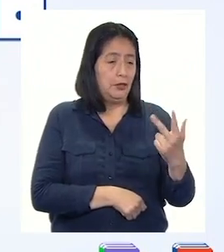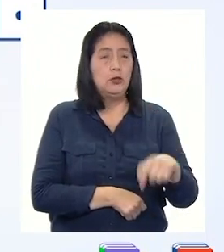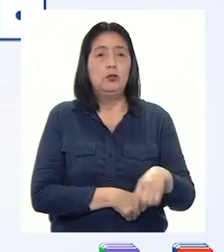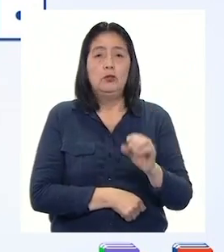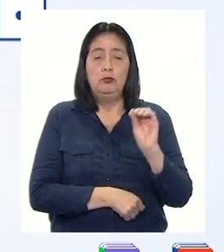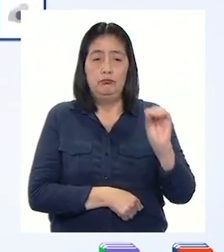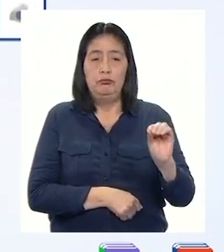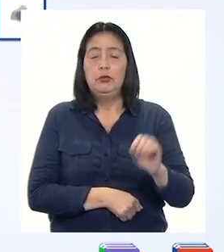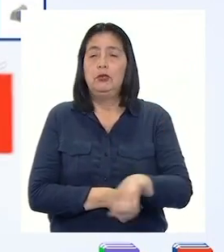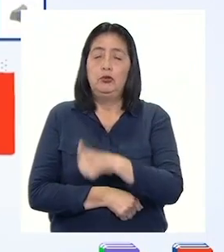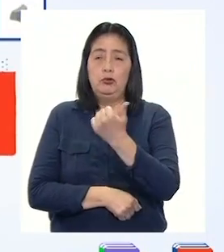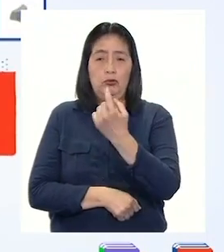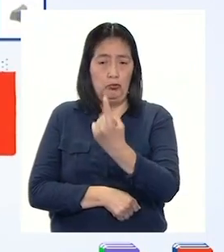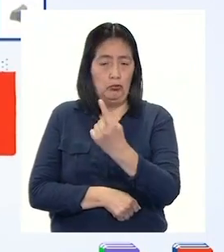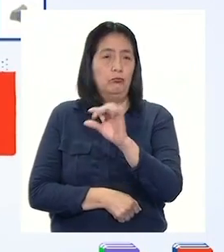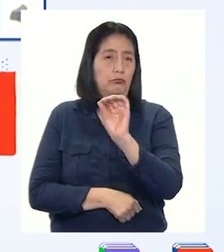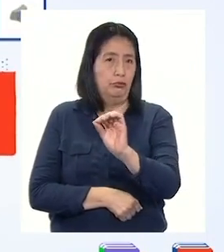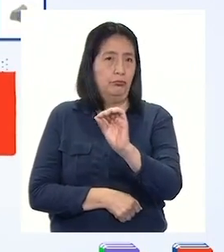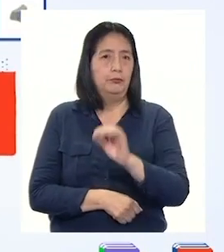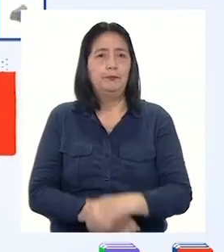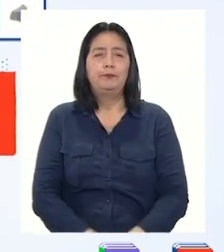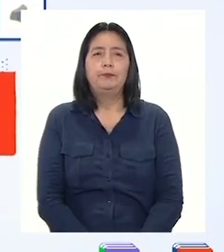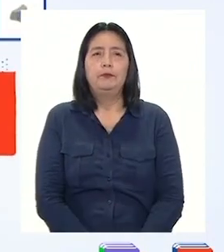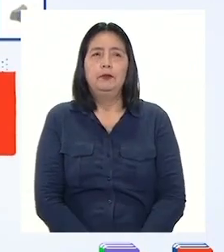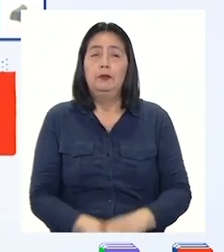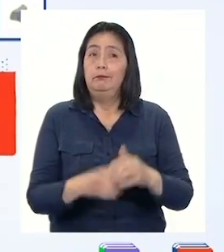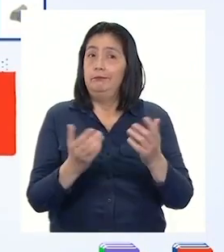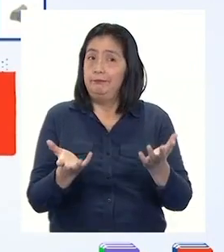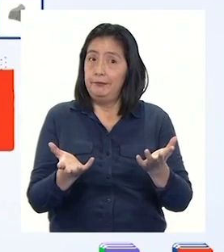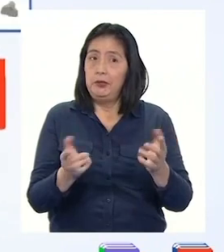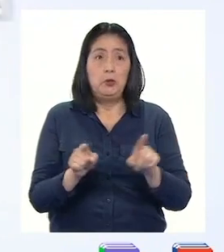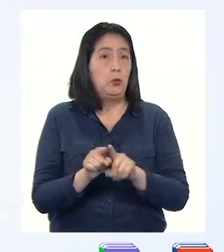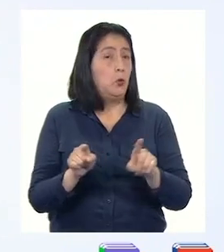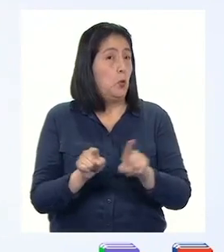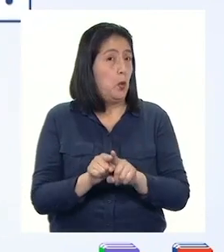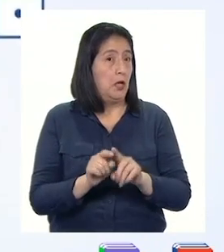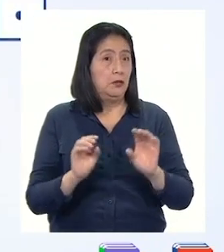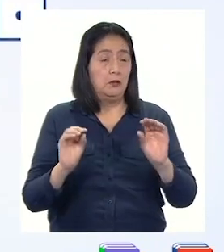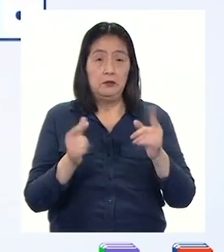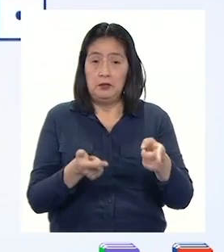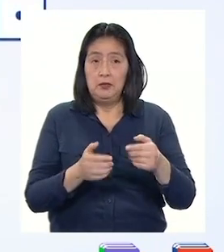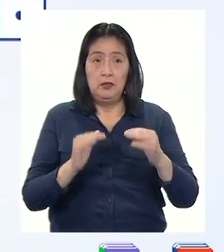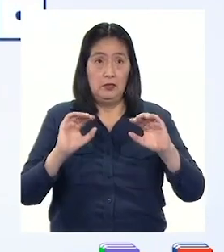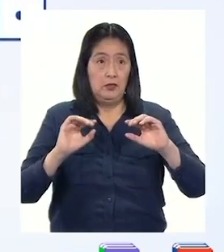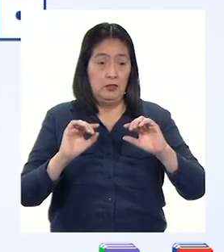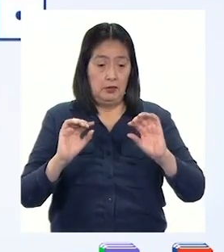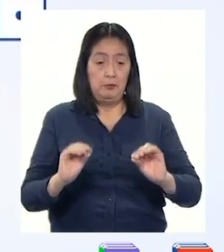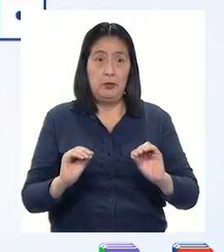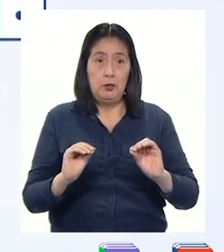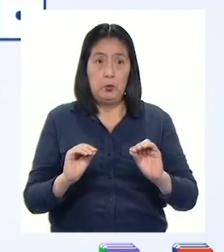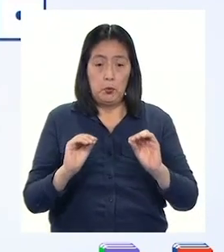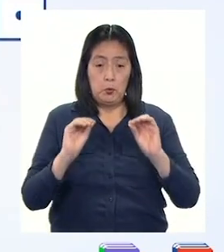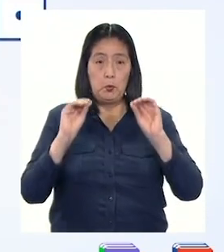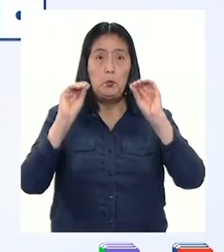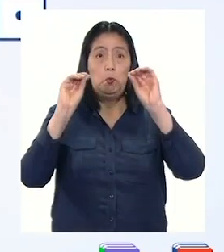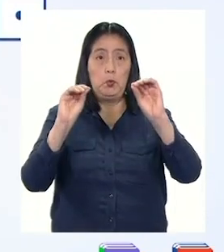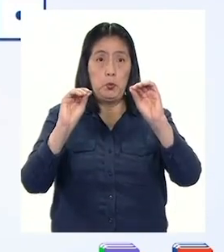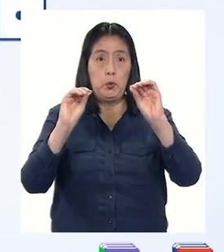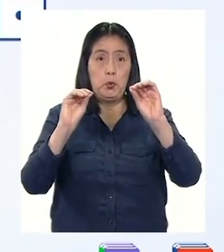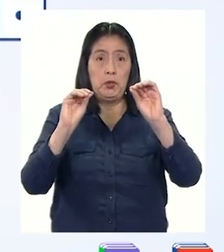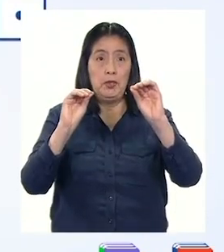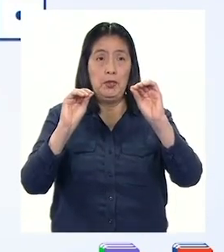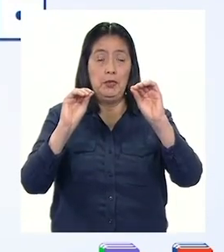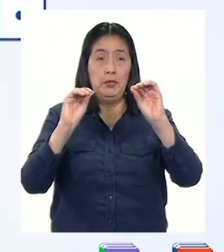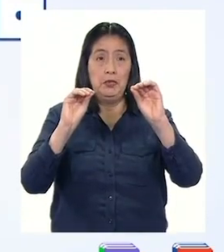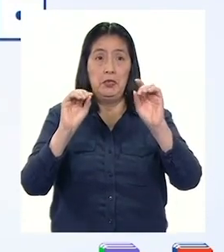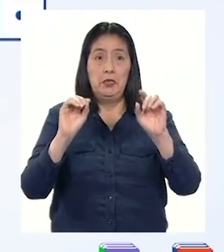otra piedrita en el casillero del 1. De un modo similar, si movemos estas piedritas, un casillero hacia arriba,